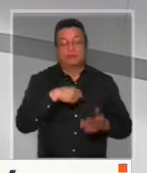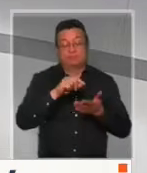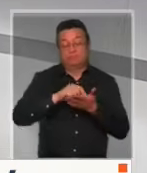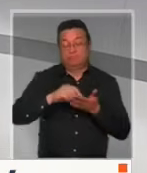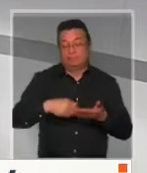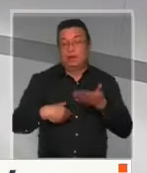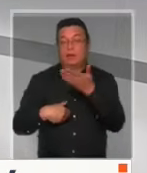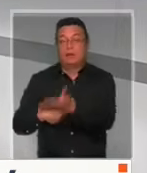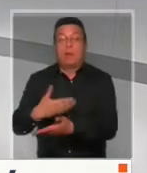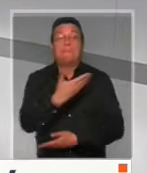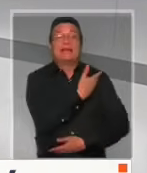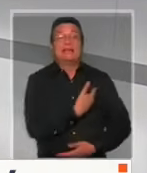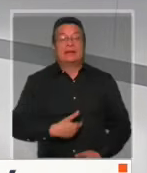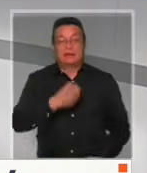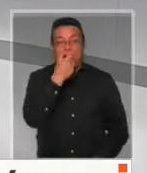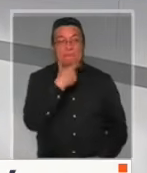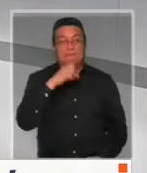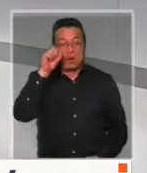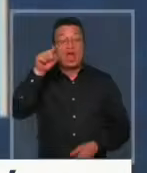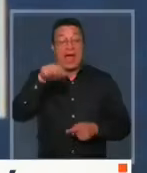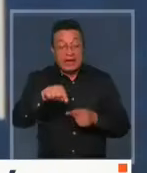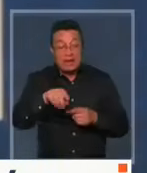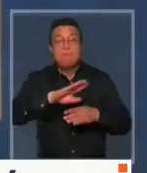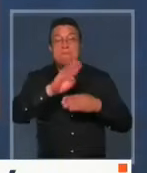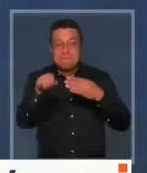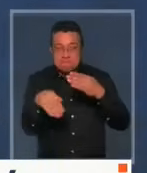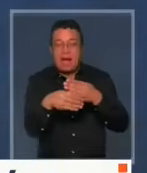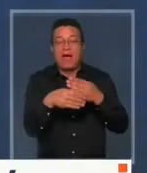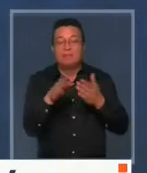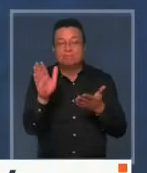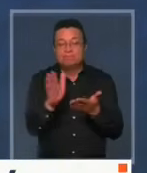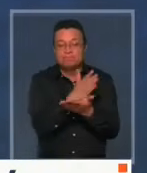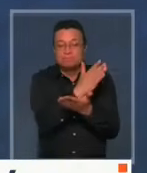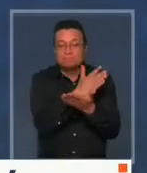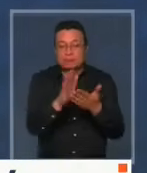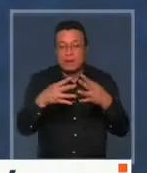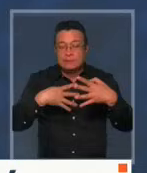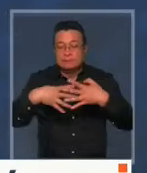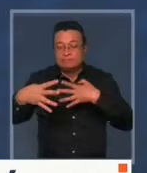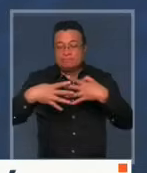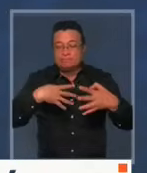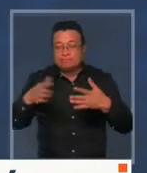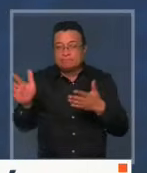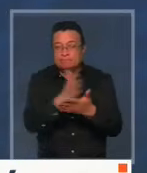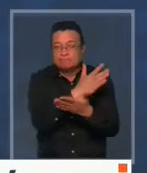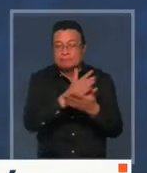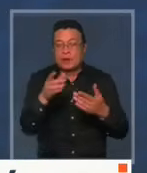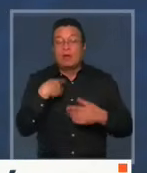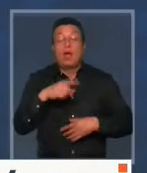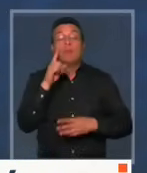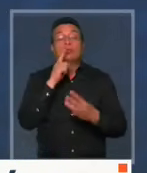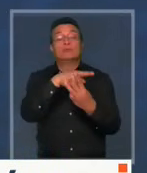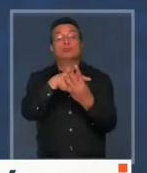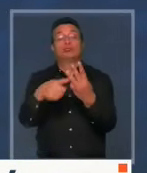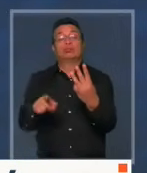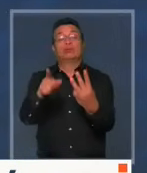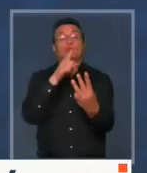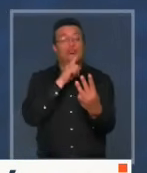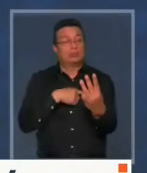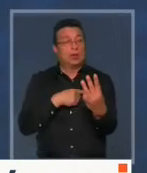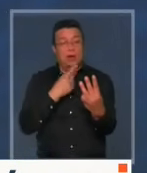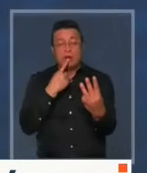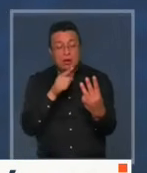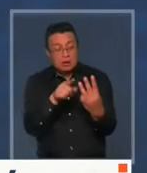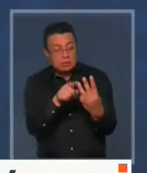vamos a generar algunos filtros adicionales para que la persona que llegue a esa terna que se le propone al presidente haya pasado por una